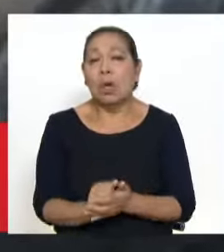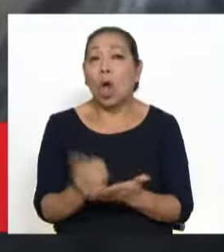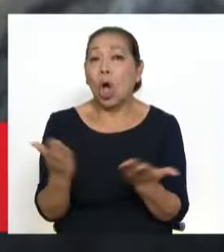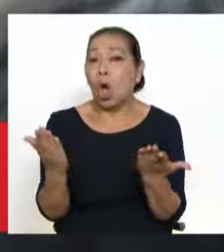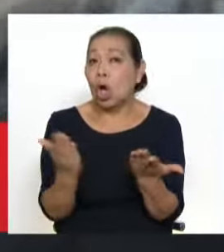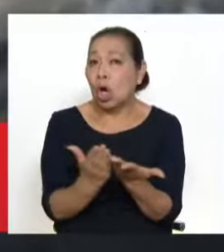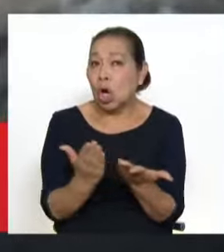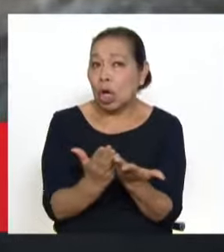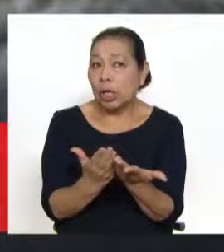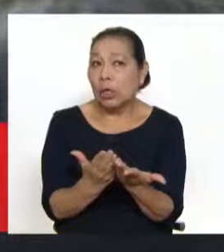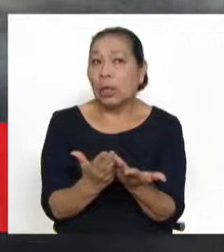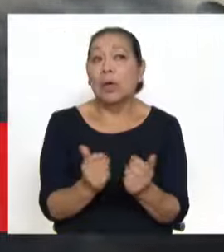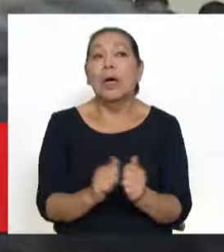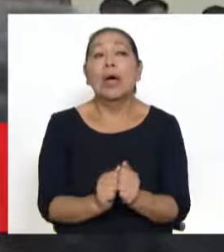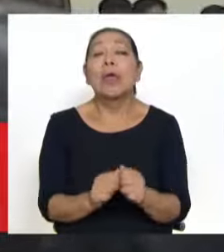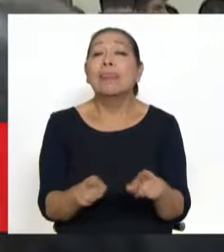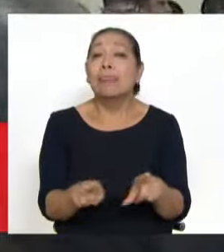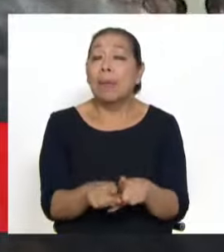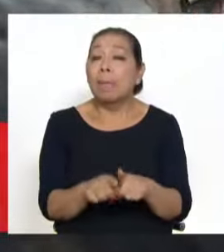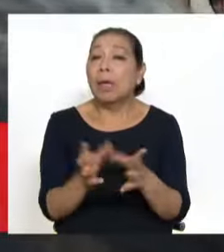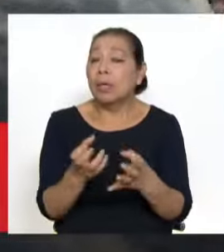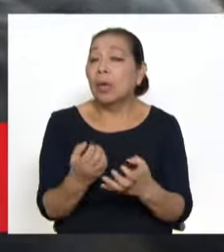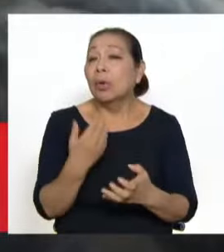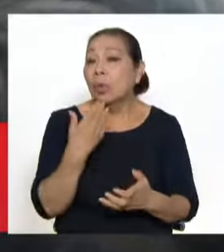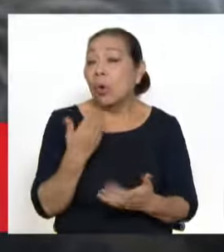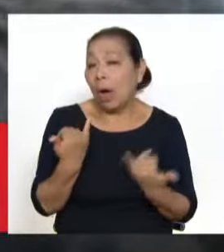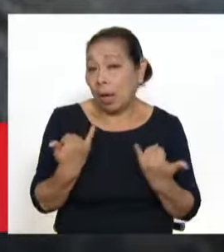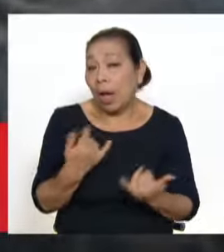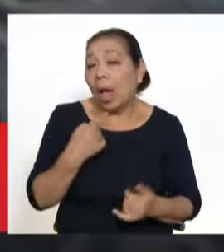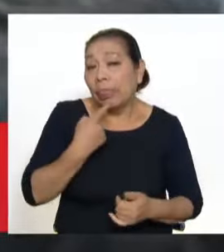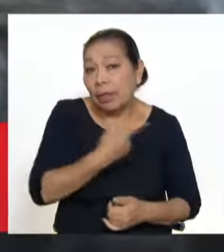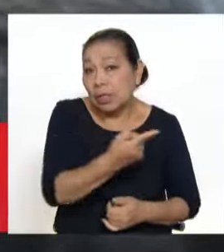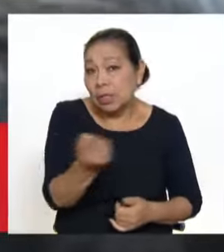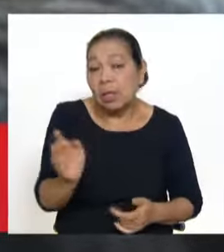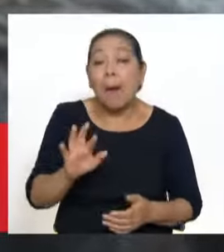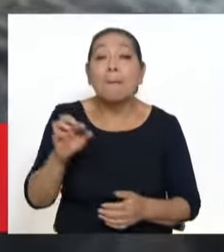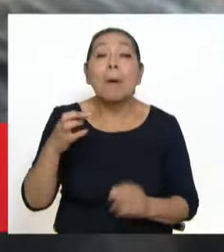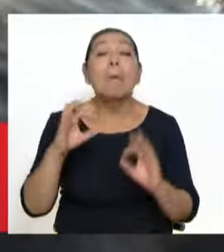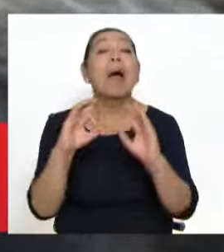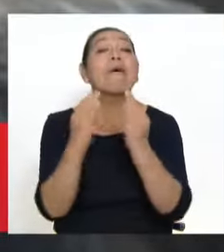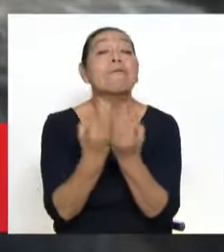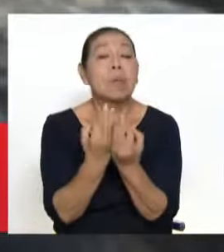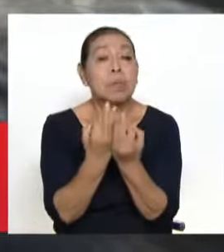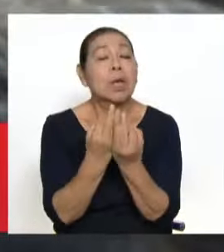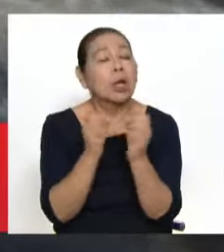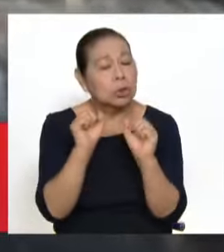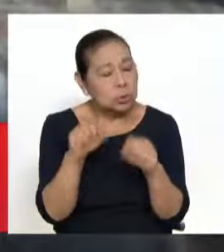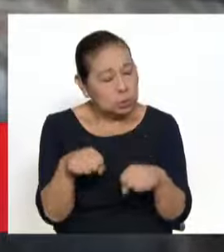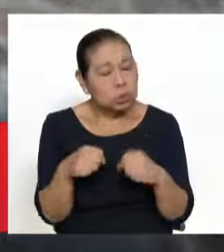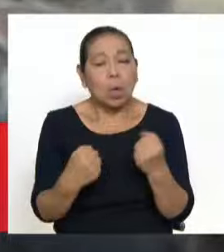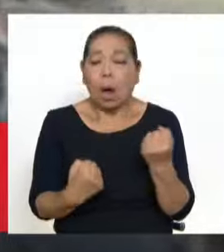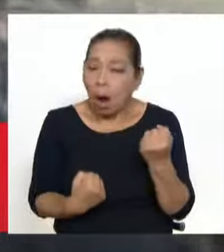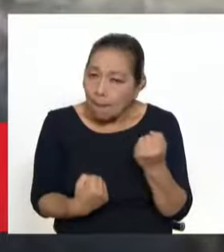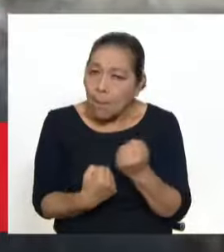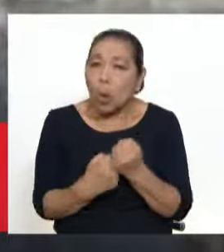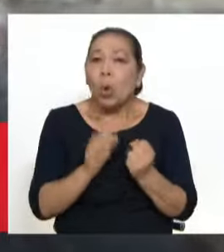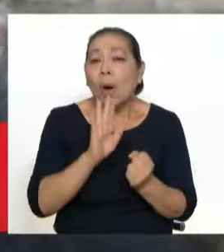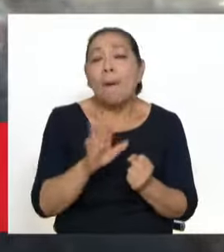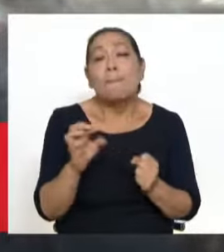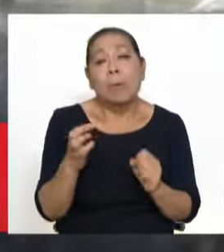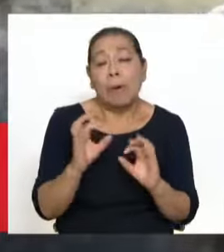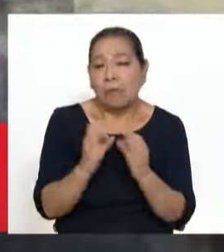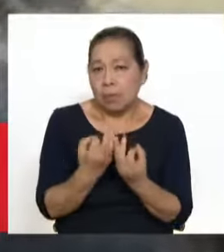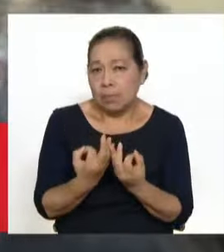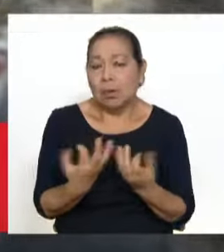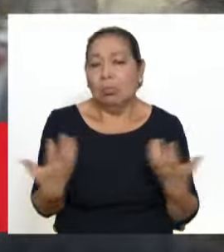centros educativos, las VAPE. Yo le quiero pedir desde aquí a todos nuestros padres de familia que confíen, estamos con ustedes, vamos